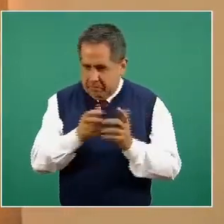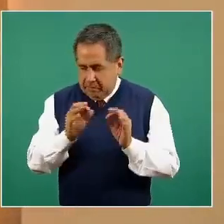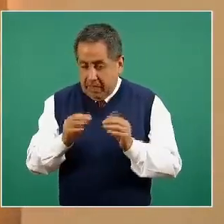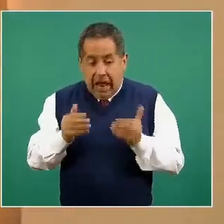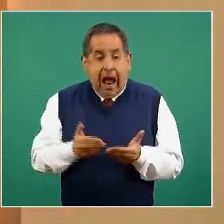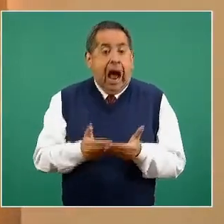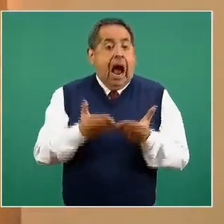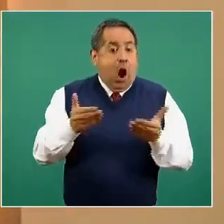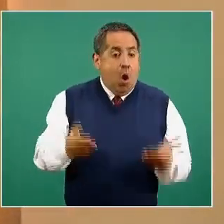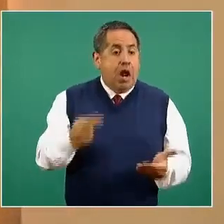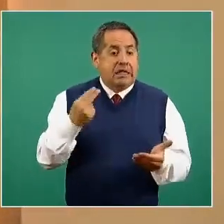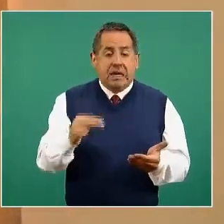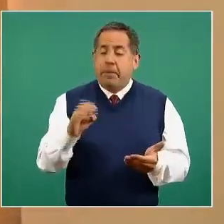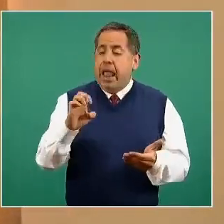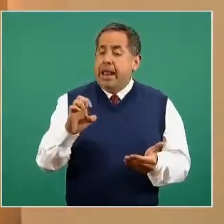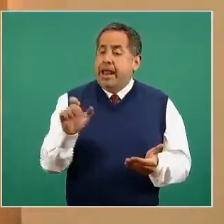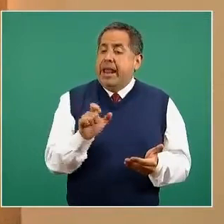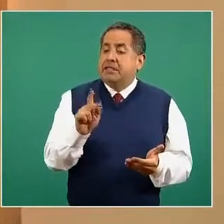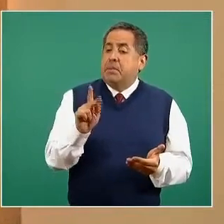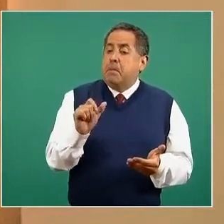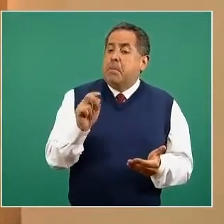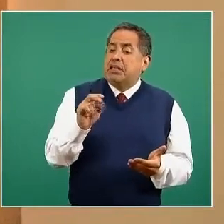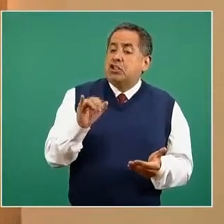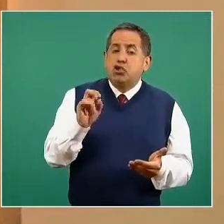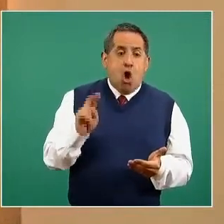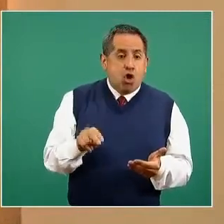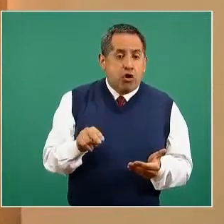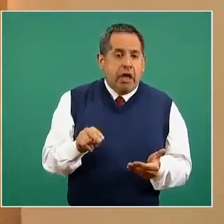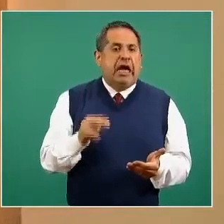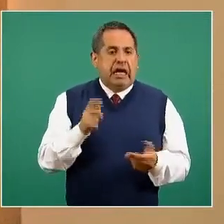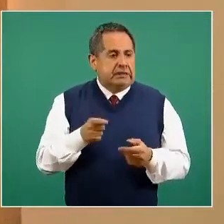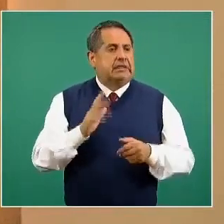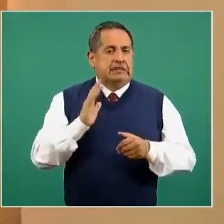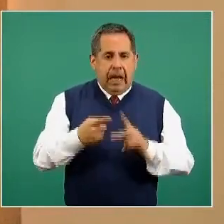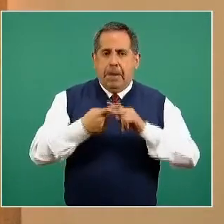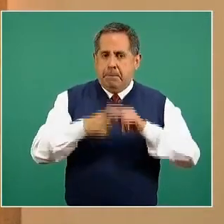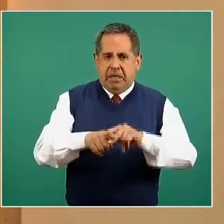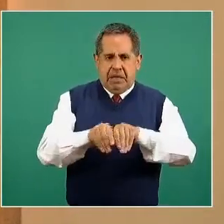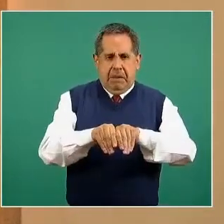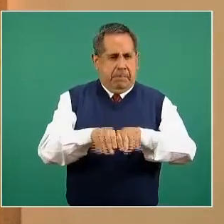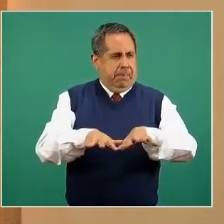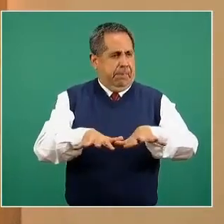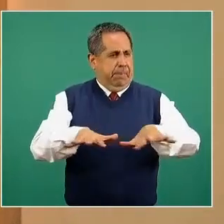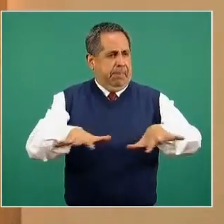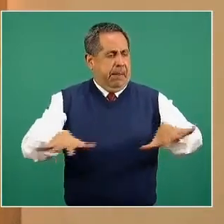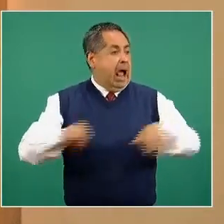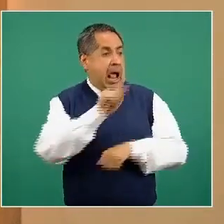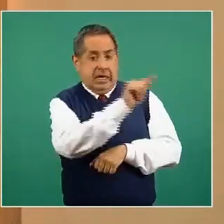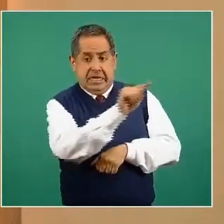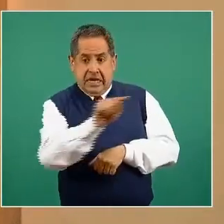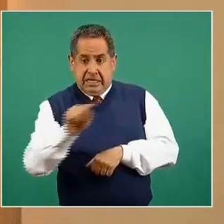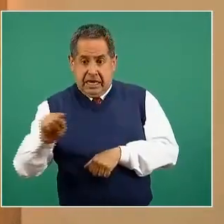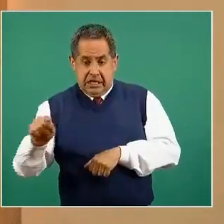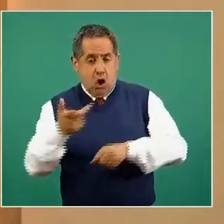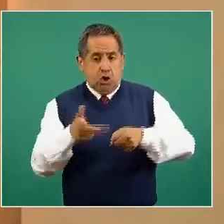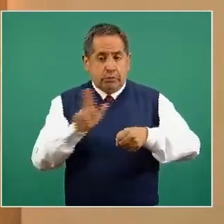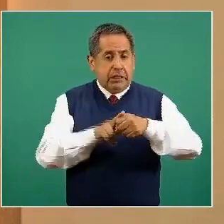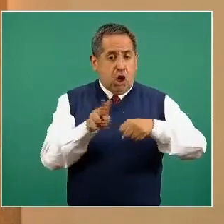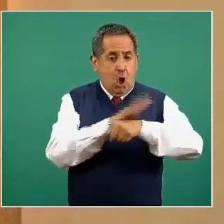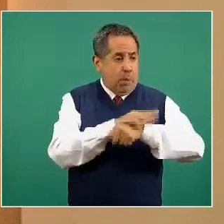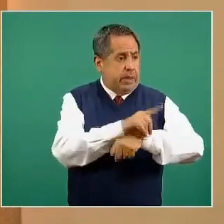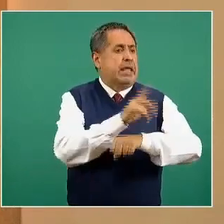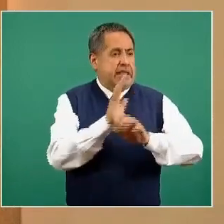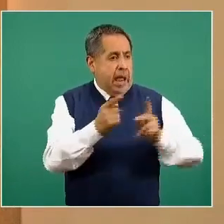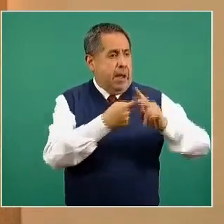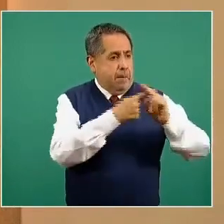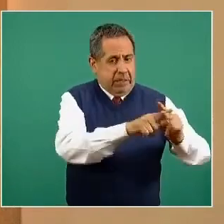través de 1,000 brigadas de personal de vacunación se está trabajando en todos los hospitales COVID. Estamos